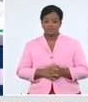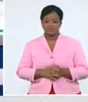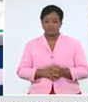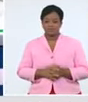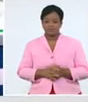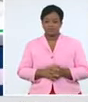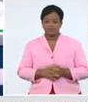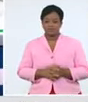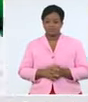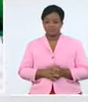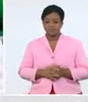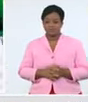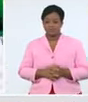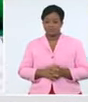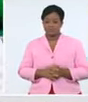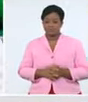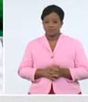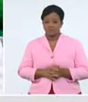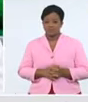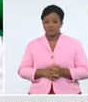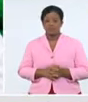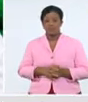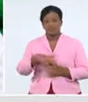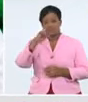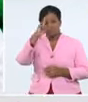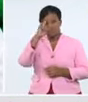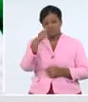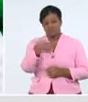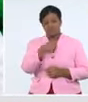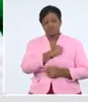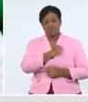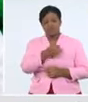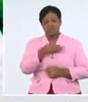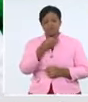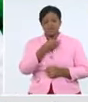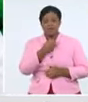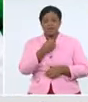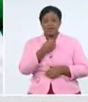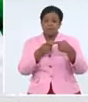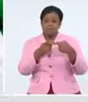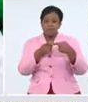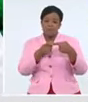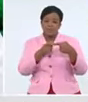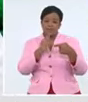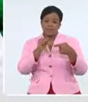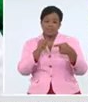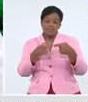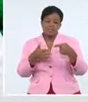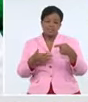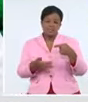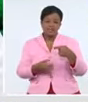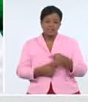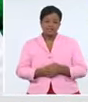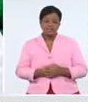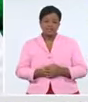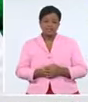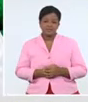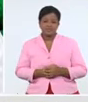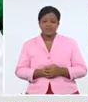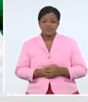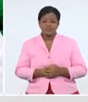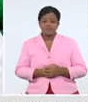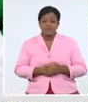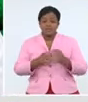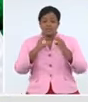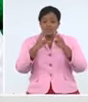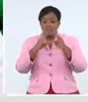doctora. Como no, quiero explicarlo. Primero decirles que esto de estas cifras que normalmente